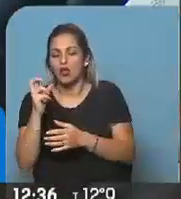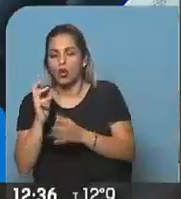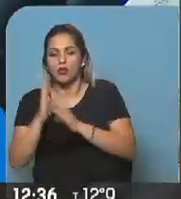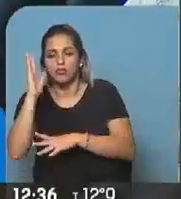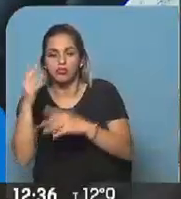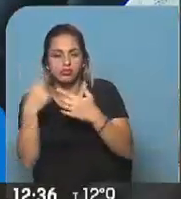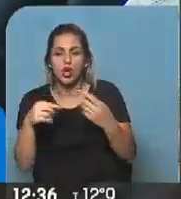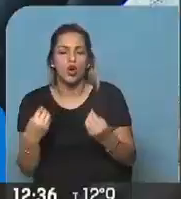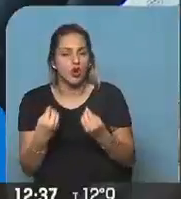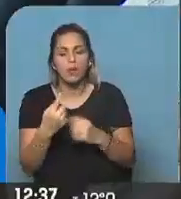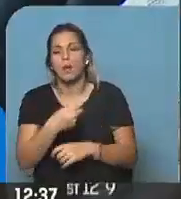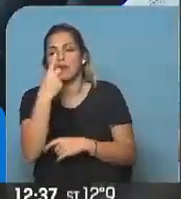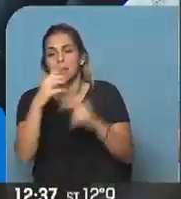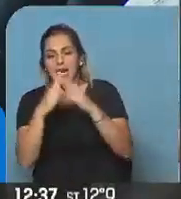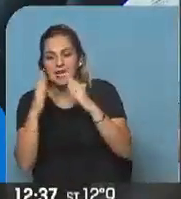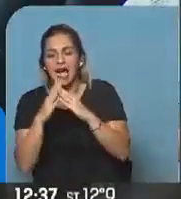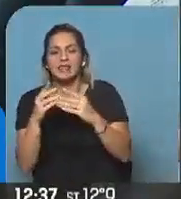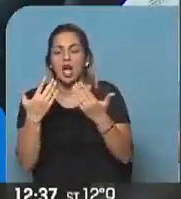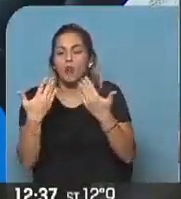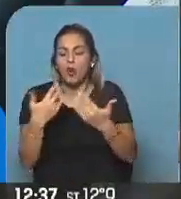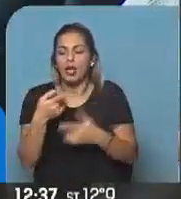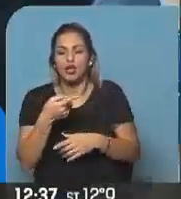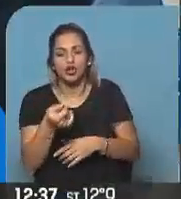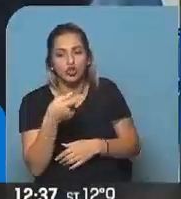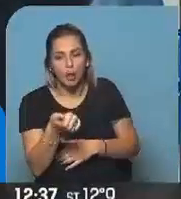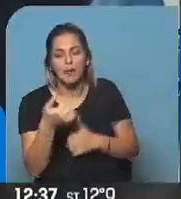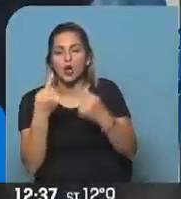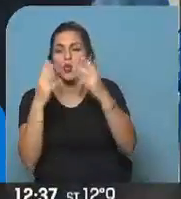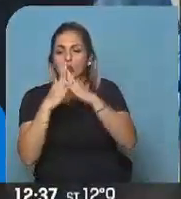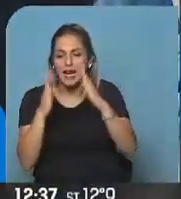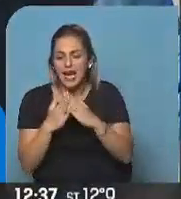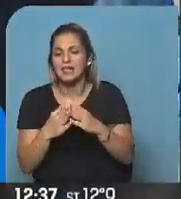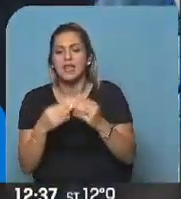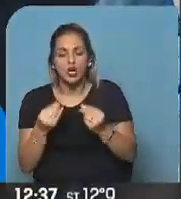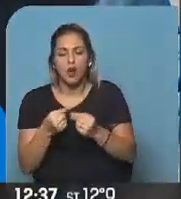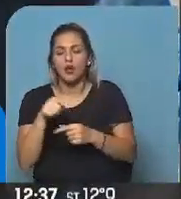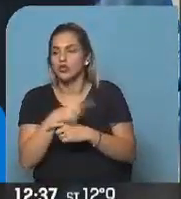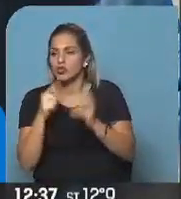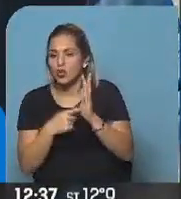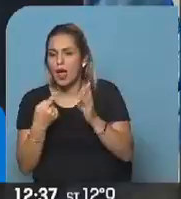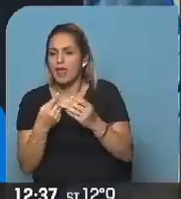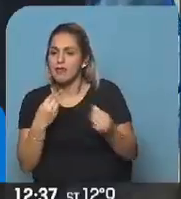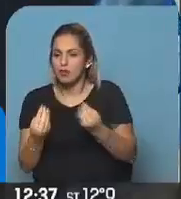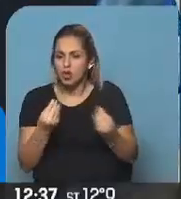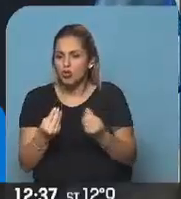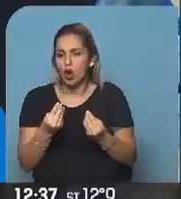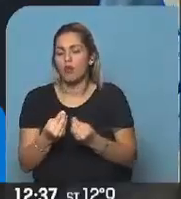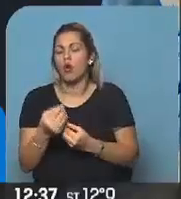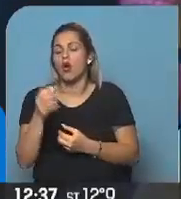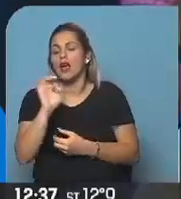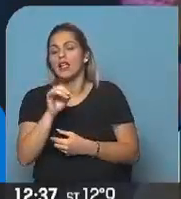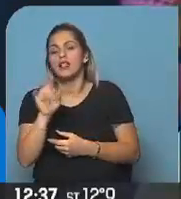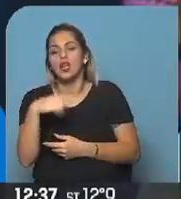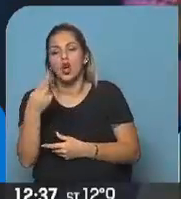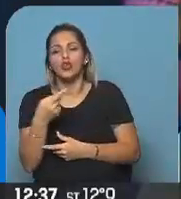ampliar también la capacidad de compra de una casa? ¿Es una reacción de la ciudad a la devaluación? ¿Y en qué otras cosas ha notado la